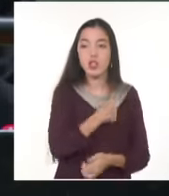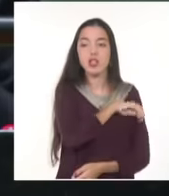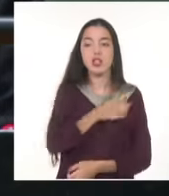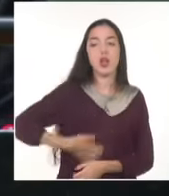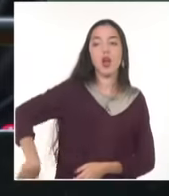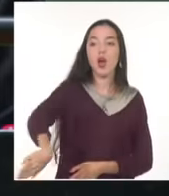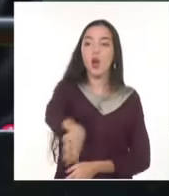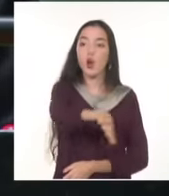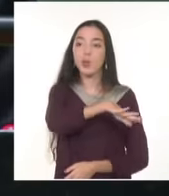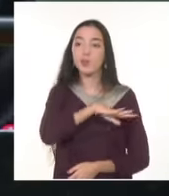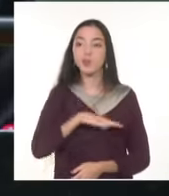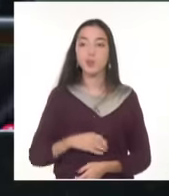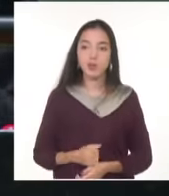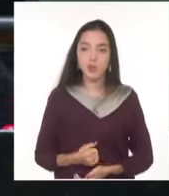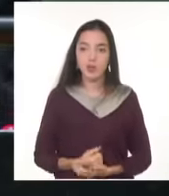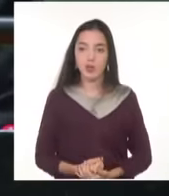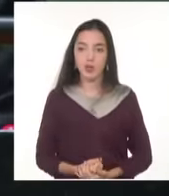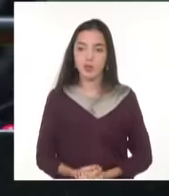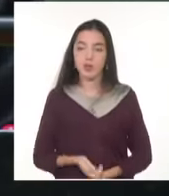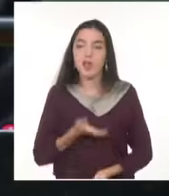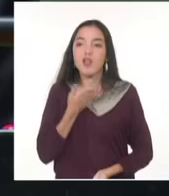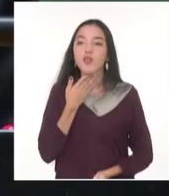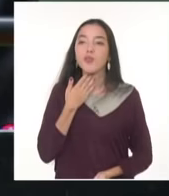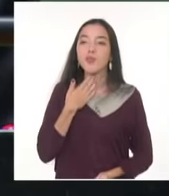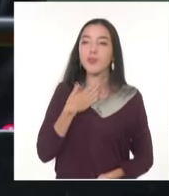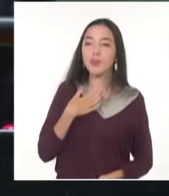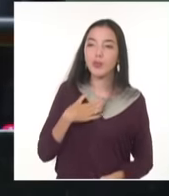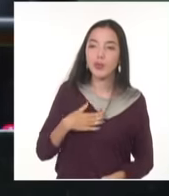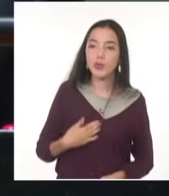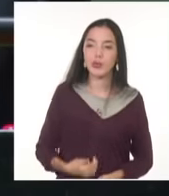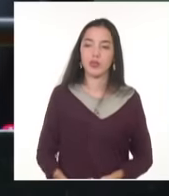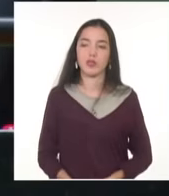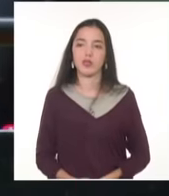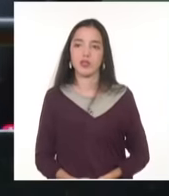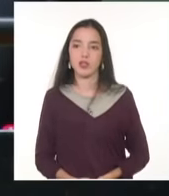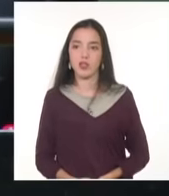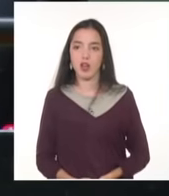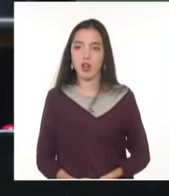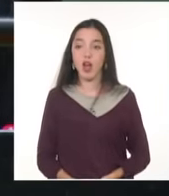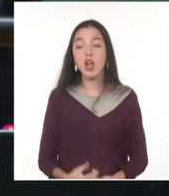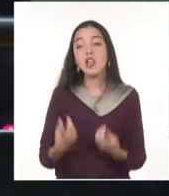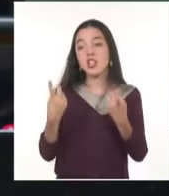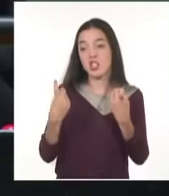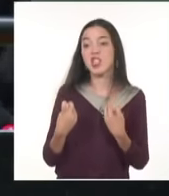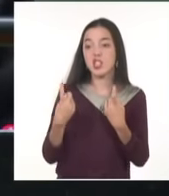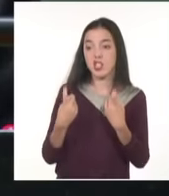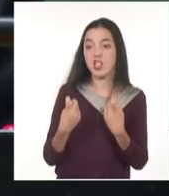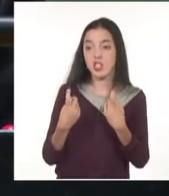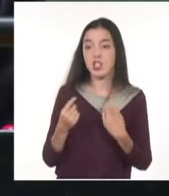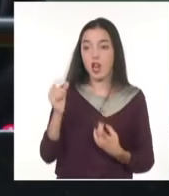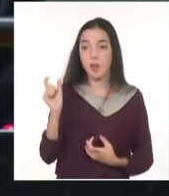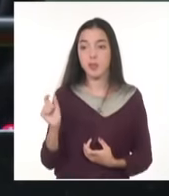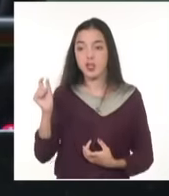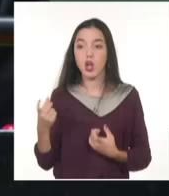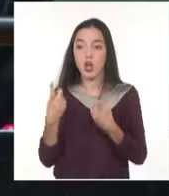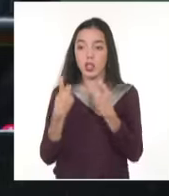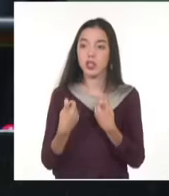de los humildes, los pobres, los necesitados y los